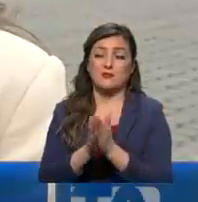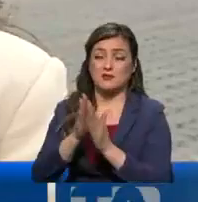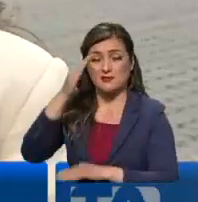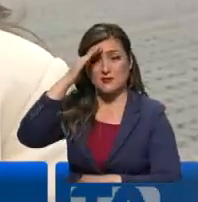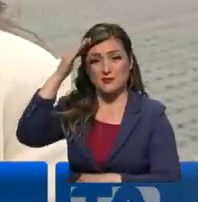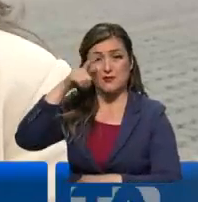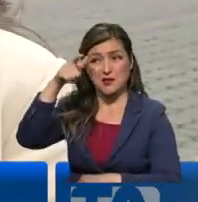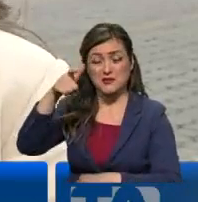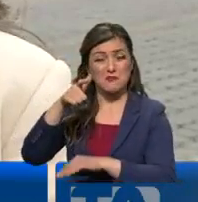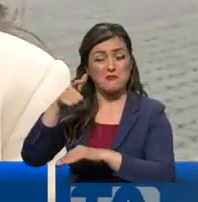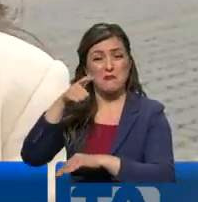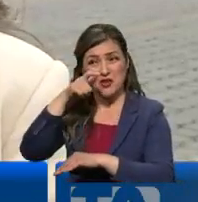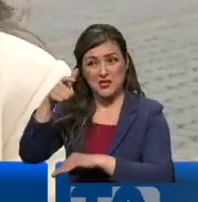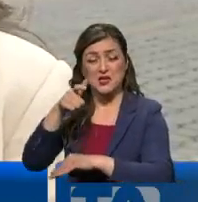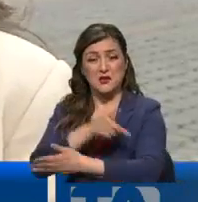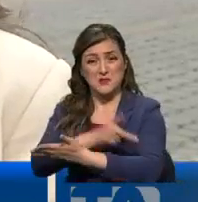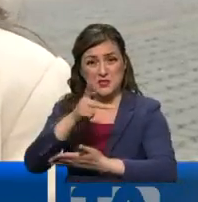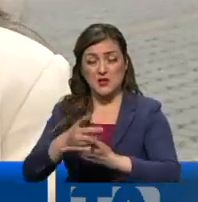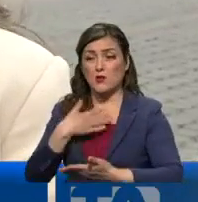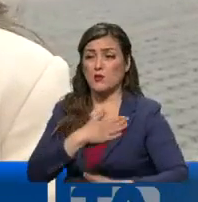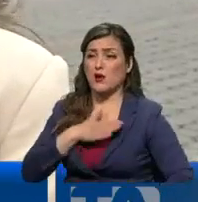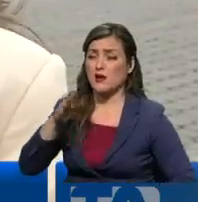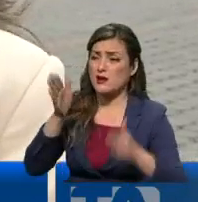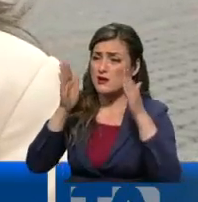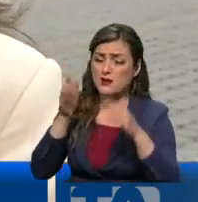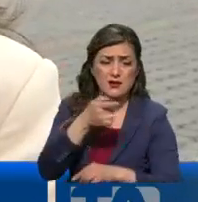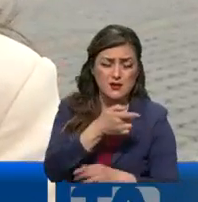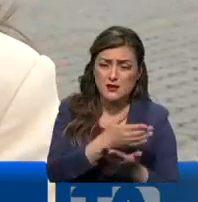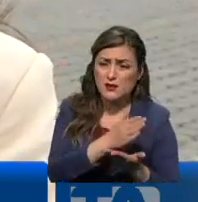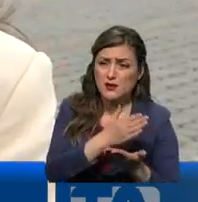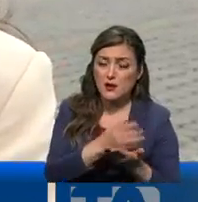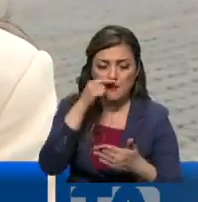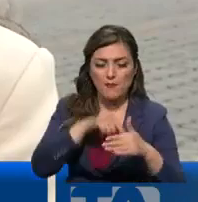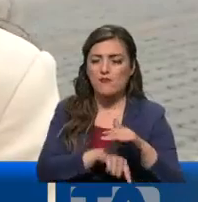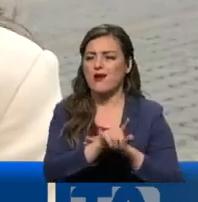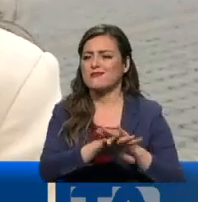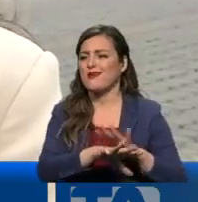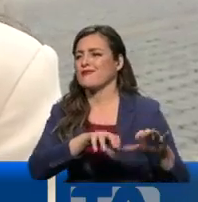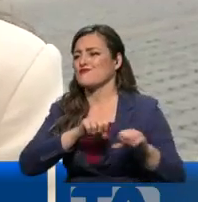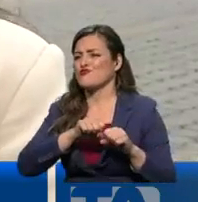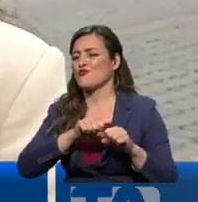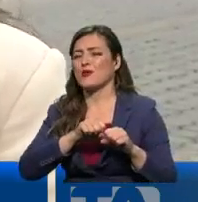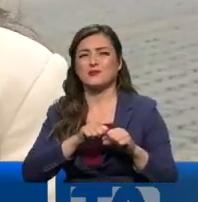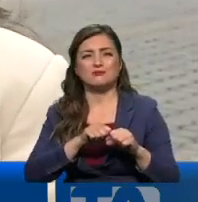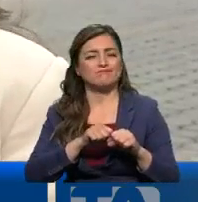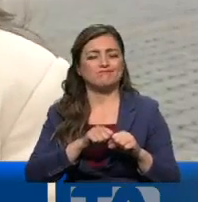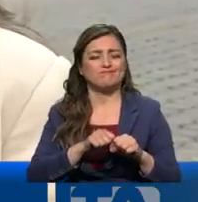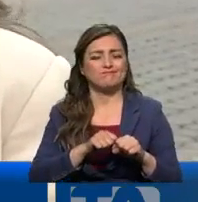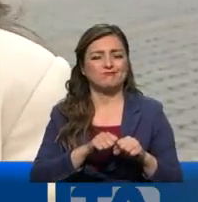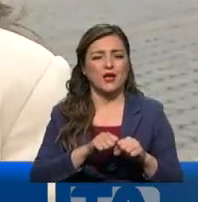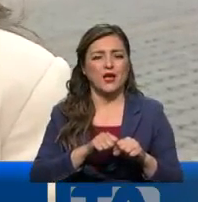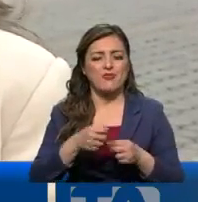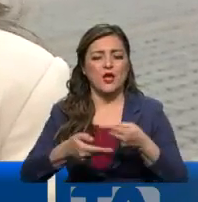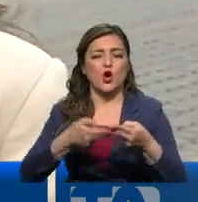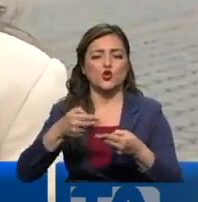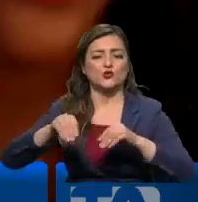pidiendo en intendencia y en fiscalía que se nos atienda y nada. Los invasores y traficantes de tierras son un cáncer para la sociedad.